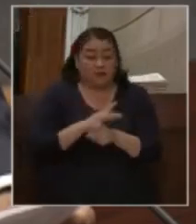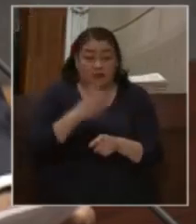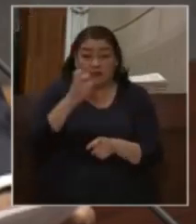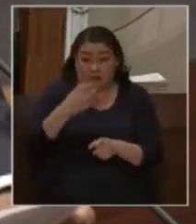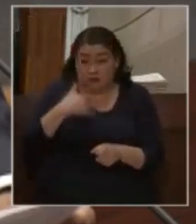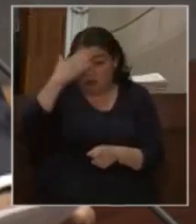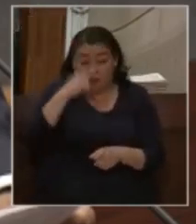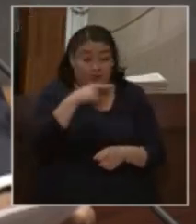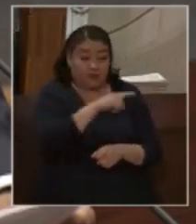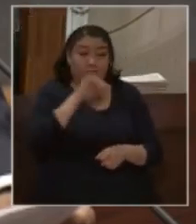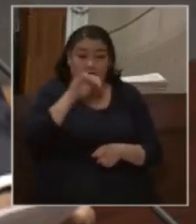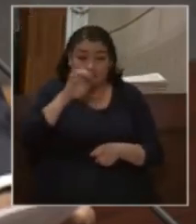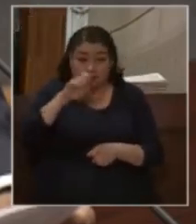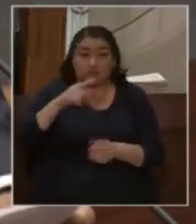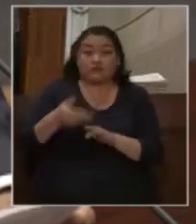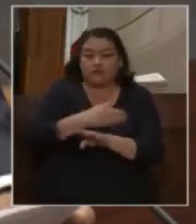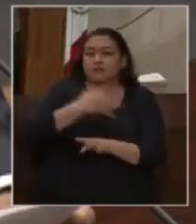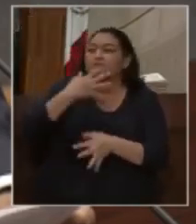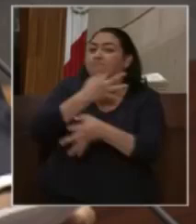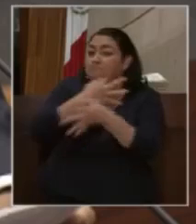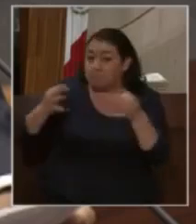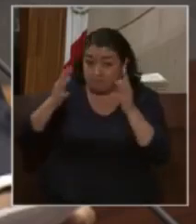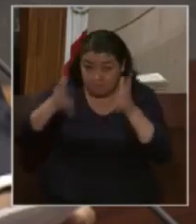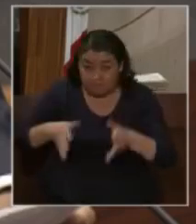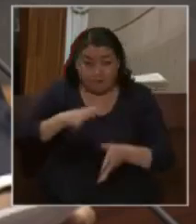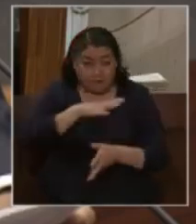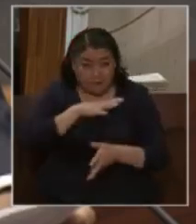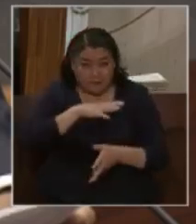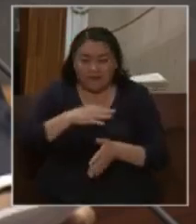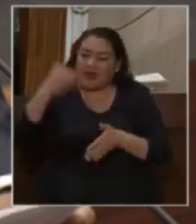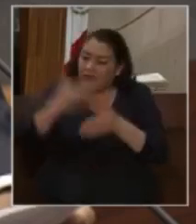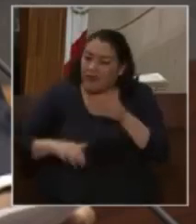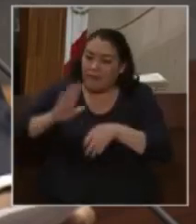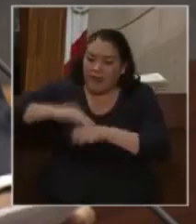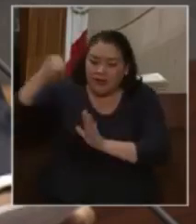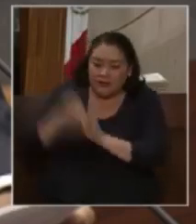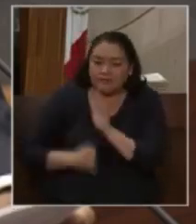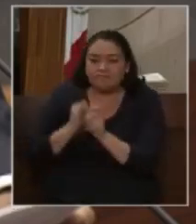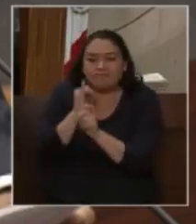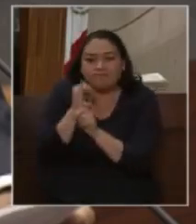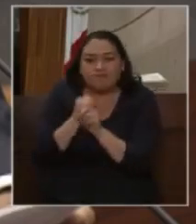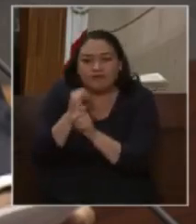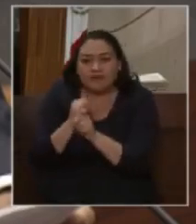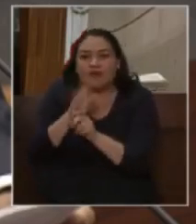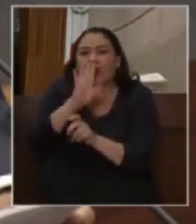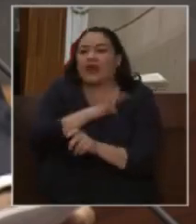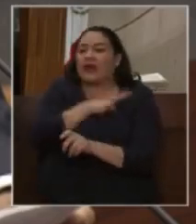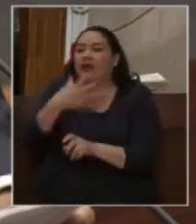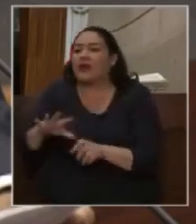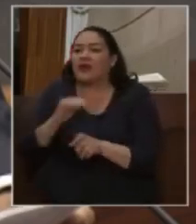si la responsable ya se había pronunciado al respecto, ordenar el seguimiento a los informes se tradujo en una pesquisa general.